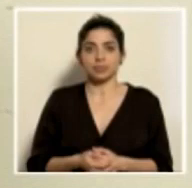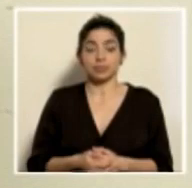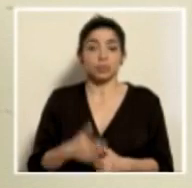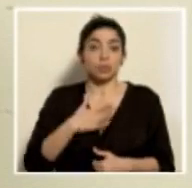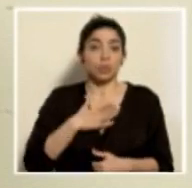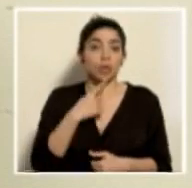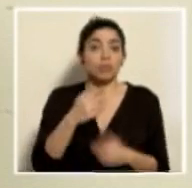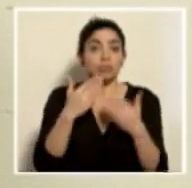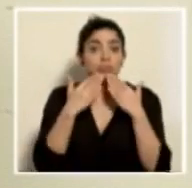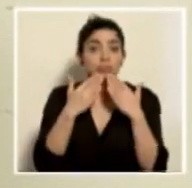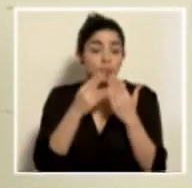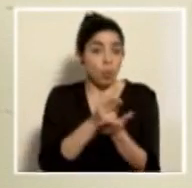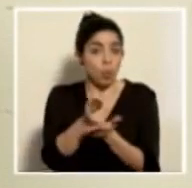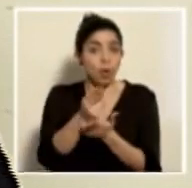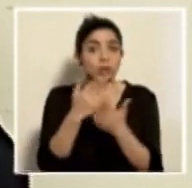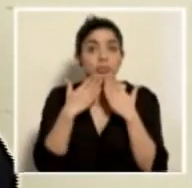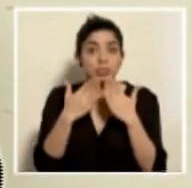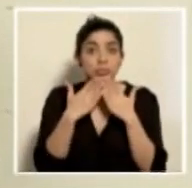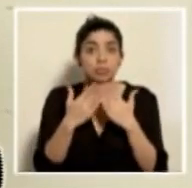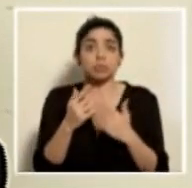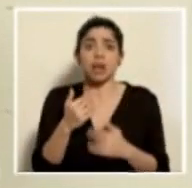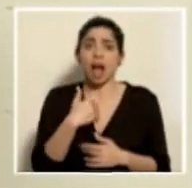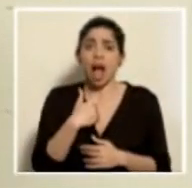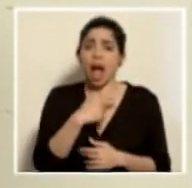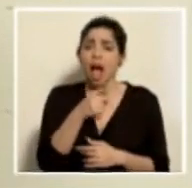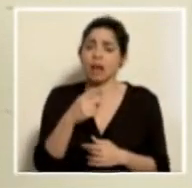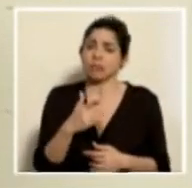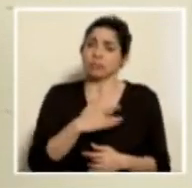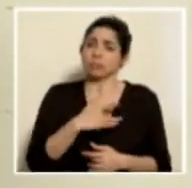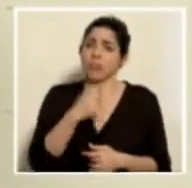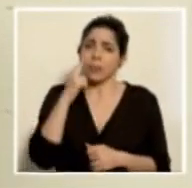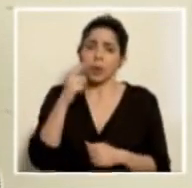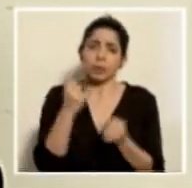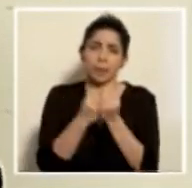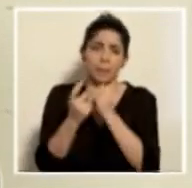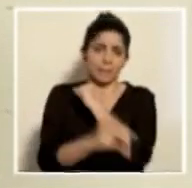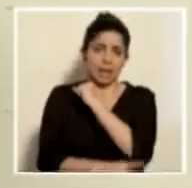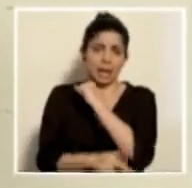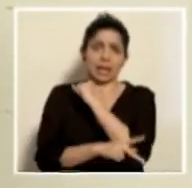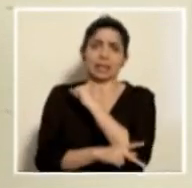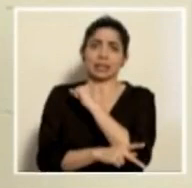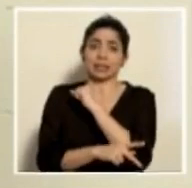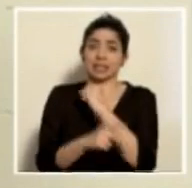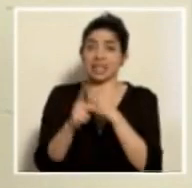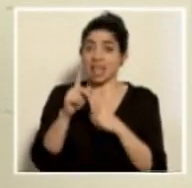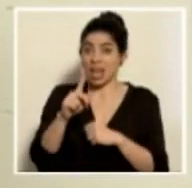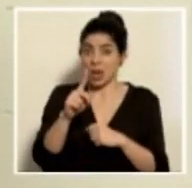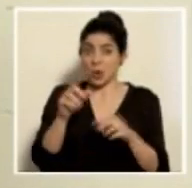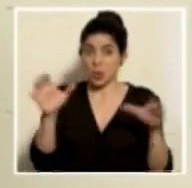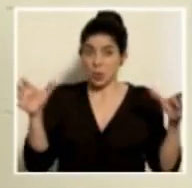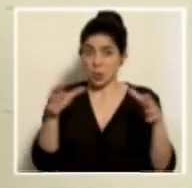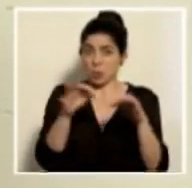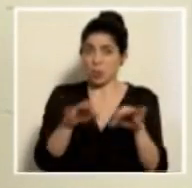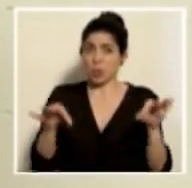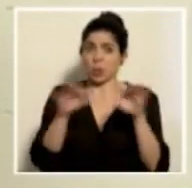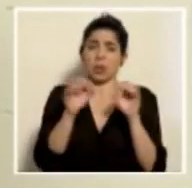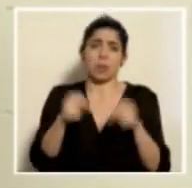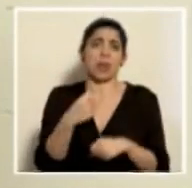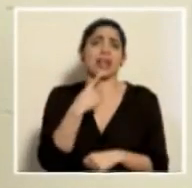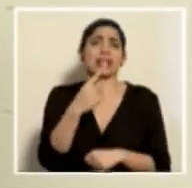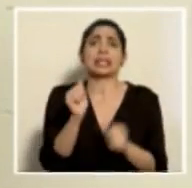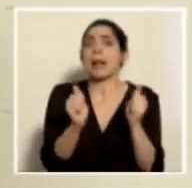Yo lo agradezco, lo confieso, hay un verdadero sentido patriótico y en una franja muy importante, incluso me atrevería a